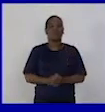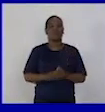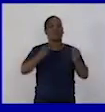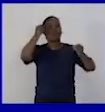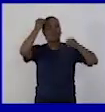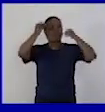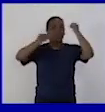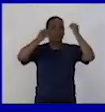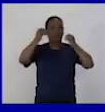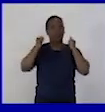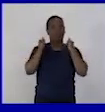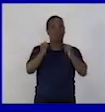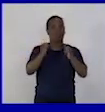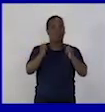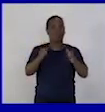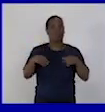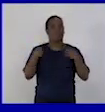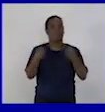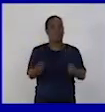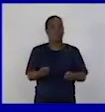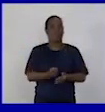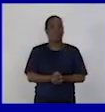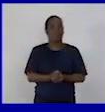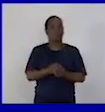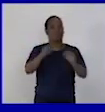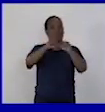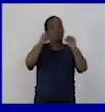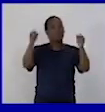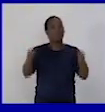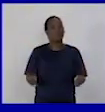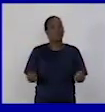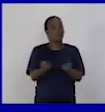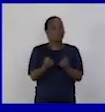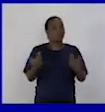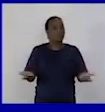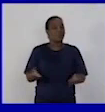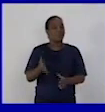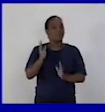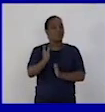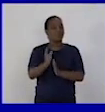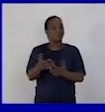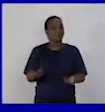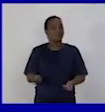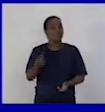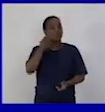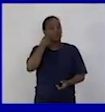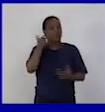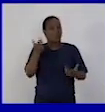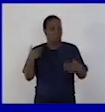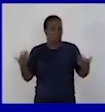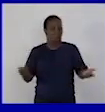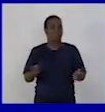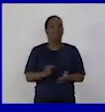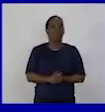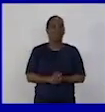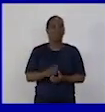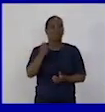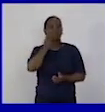Analiza la información que brinda los esquemas siguientes y determina el proceso que ocurre a mayor